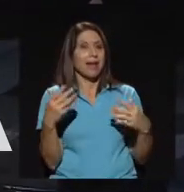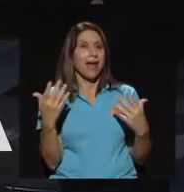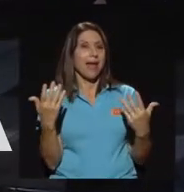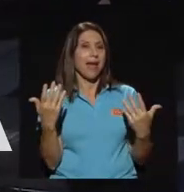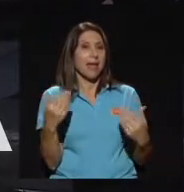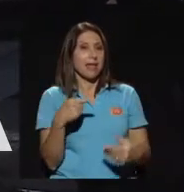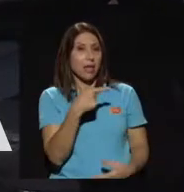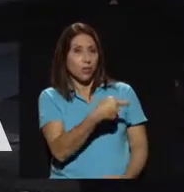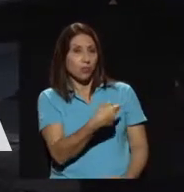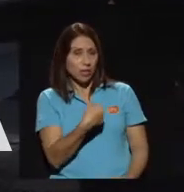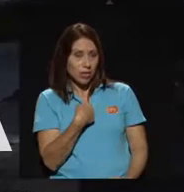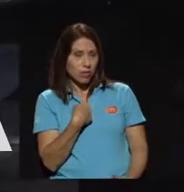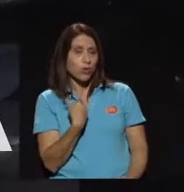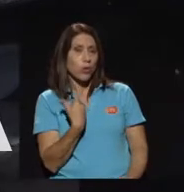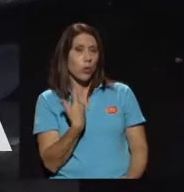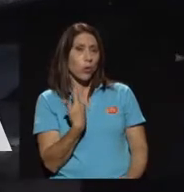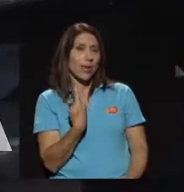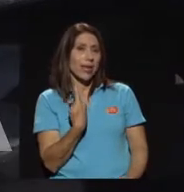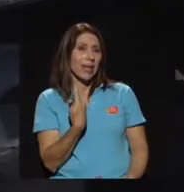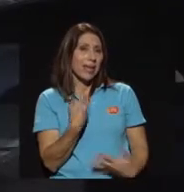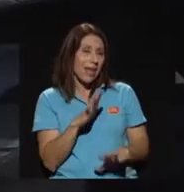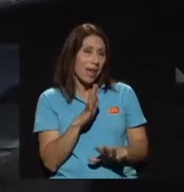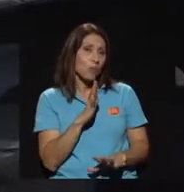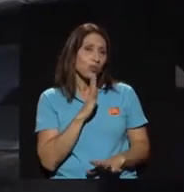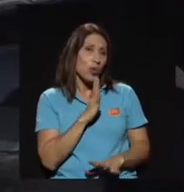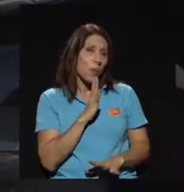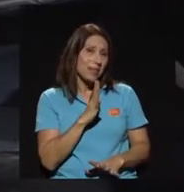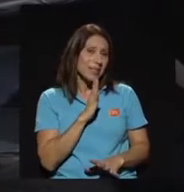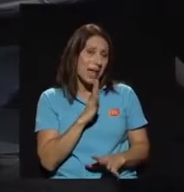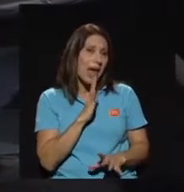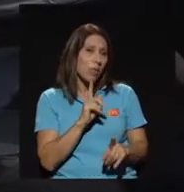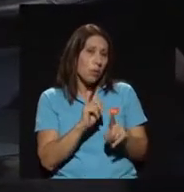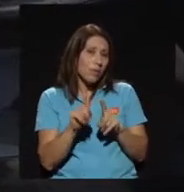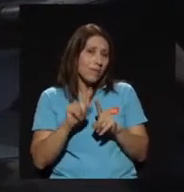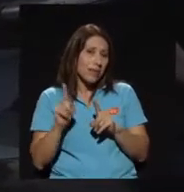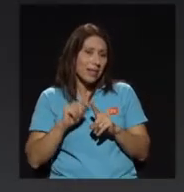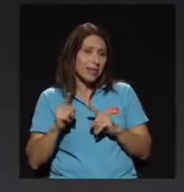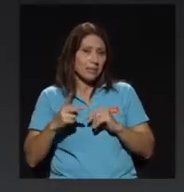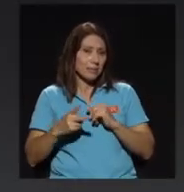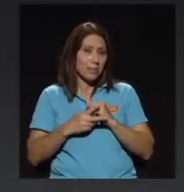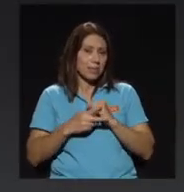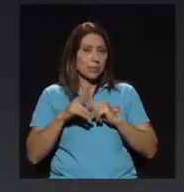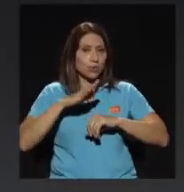que usted y yo, que hemos conversado más de una tarde sobre economía de la salud,